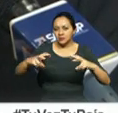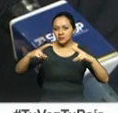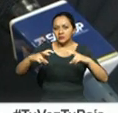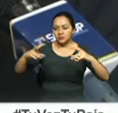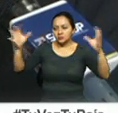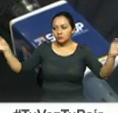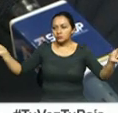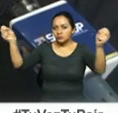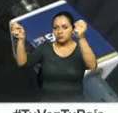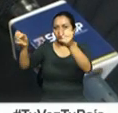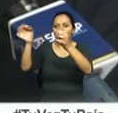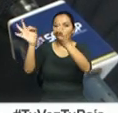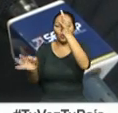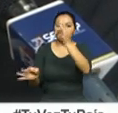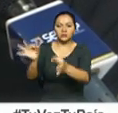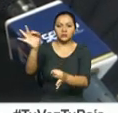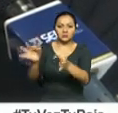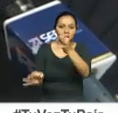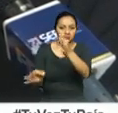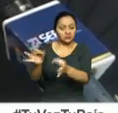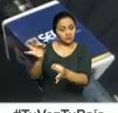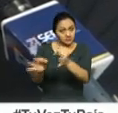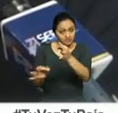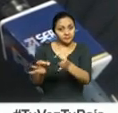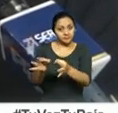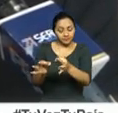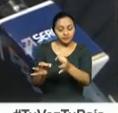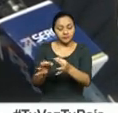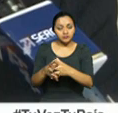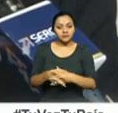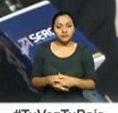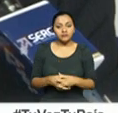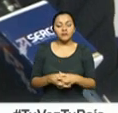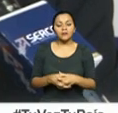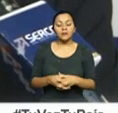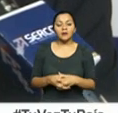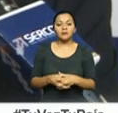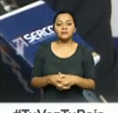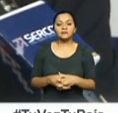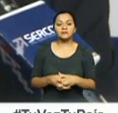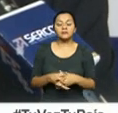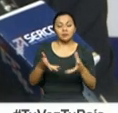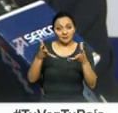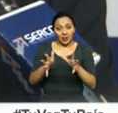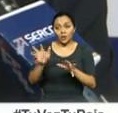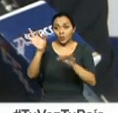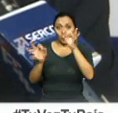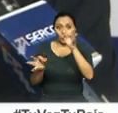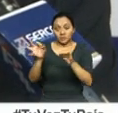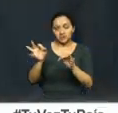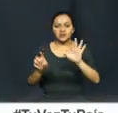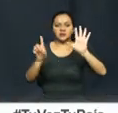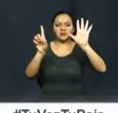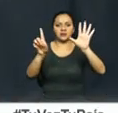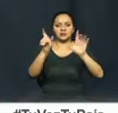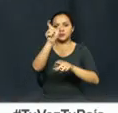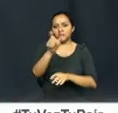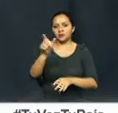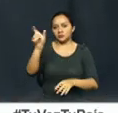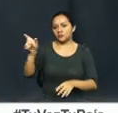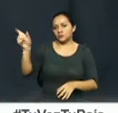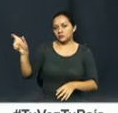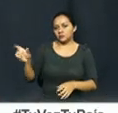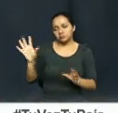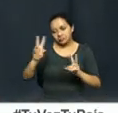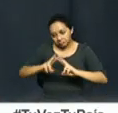Esa investigación pasó a una etapa de instrucción fiscal, donde se procesó a 6 ciudadanos. Por su parte,